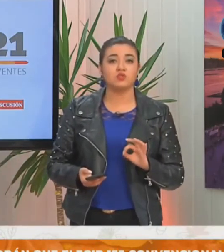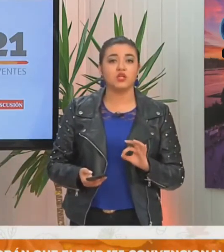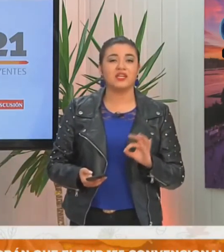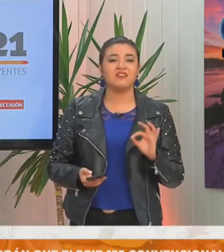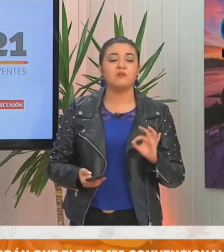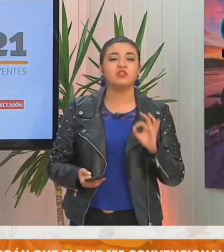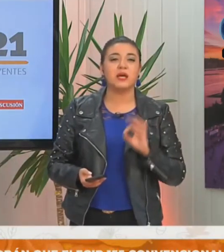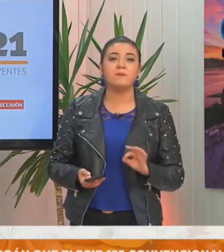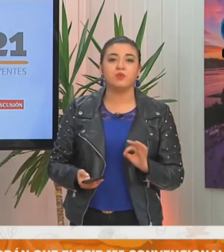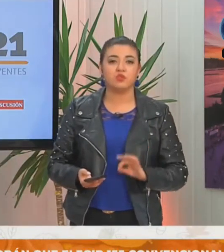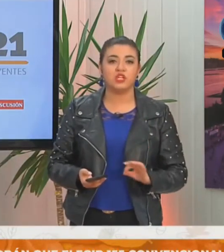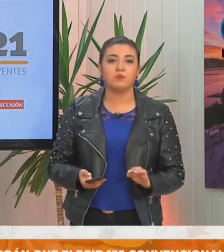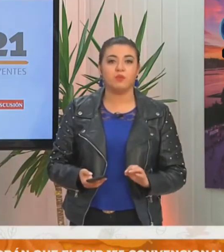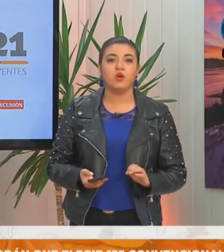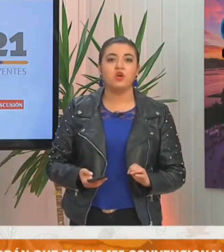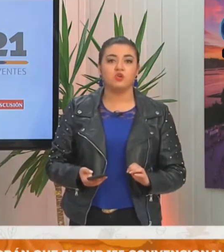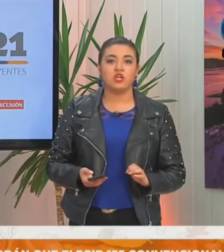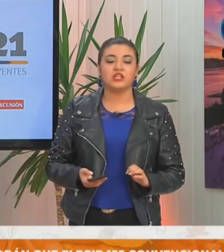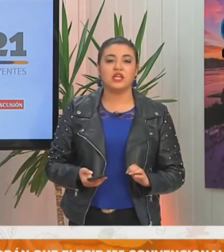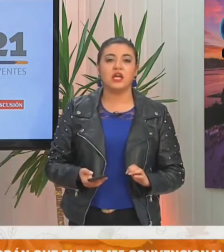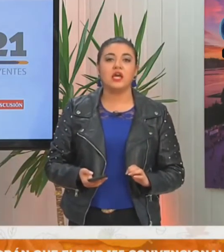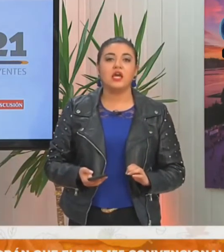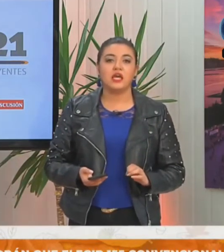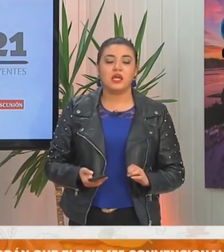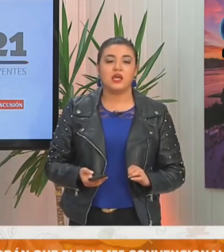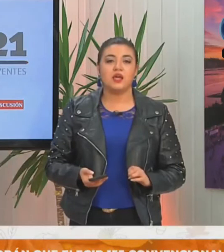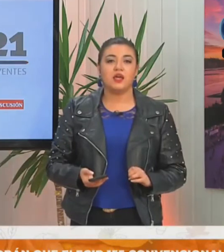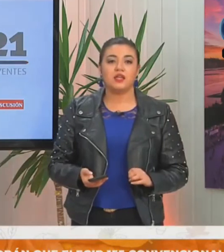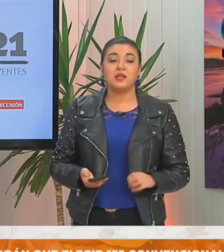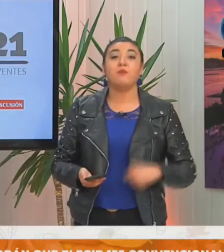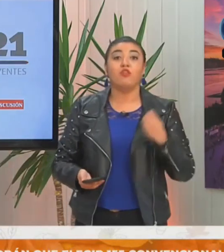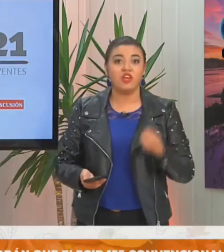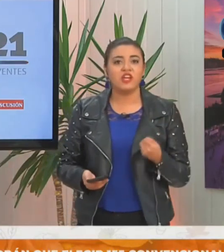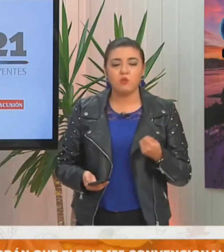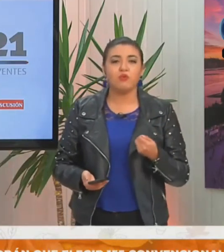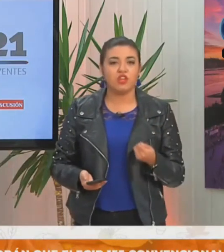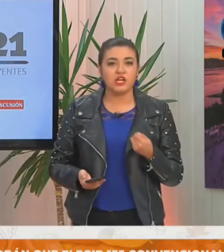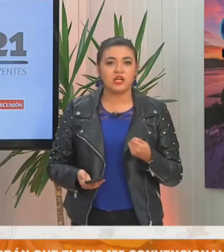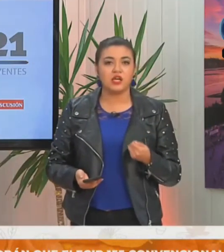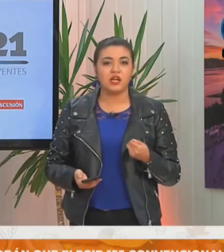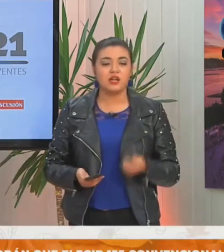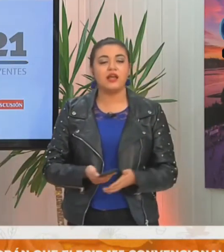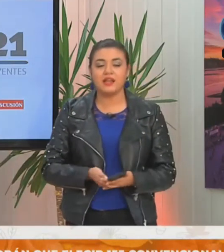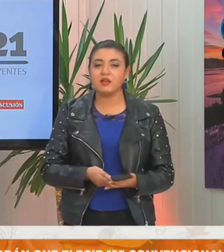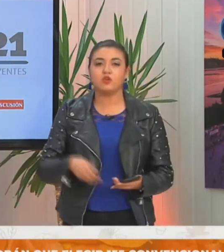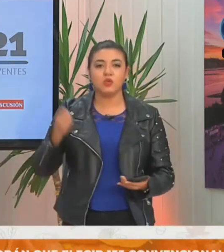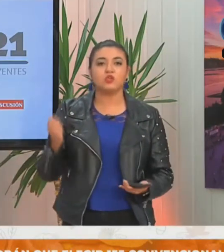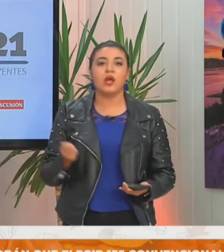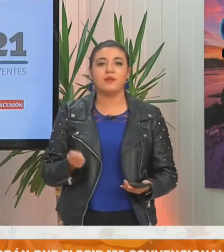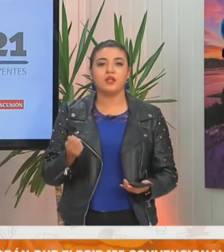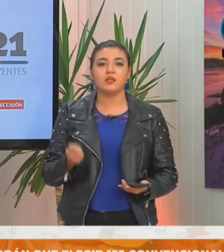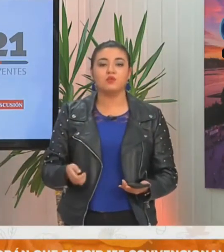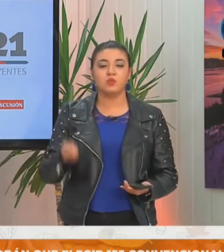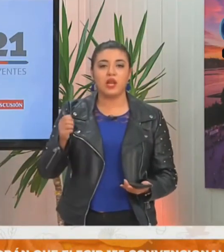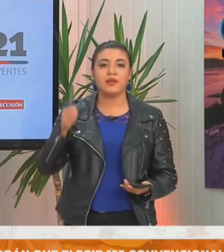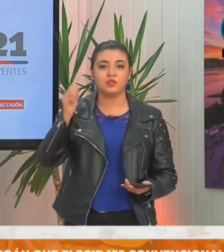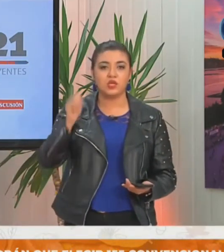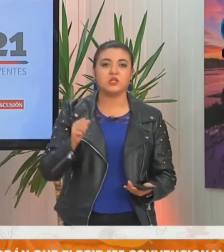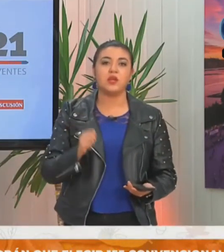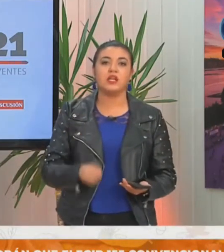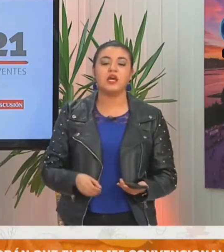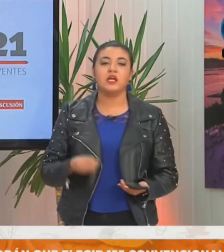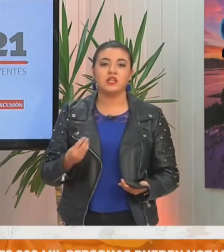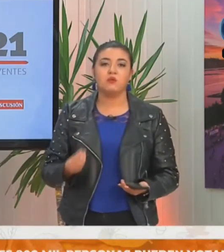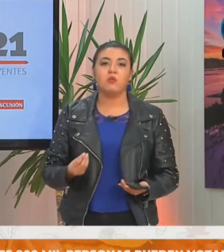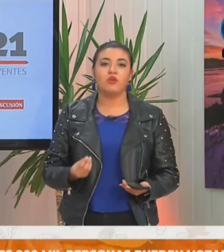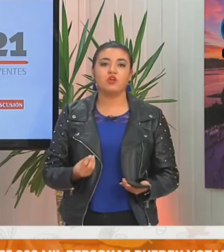para nosotras que llevamos tan poco tiempo con este poder. Es un poder el ir con nuestro lápiz en esta oportunidad, lápiz azul, a hacer